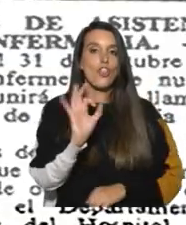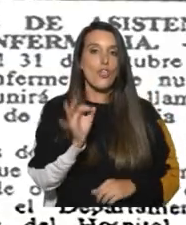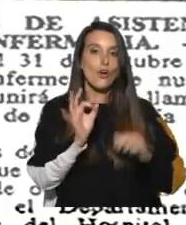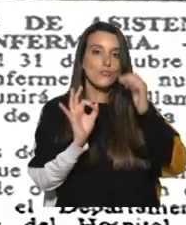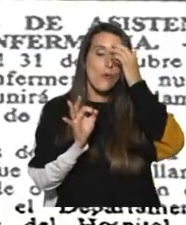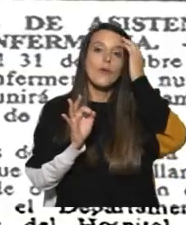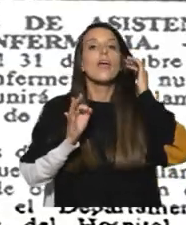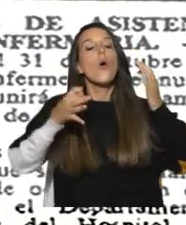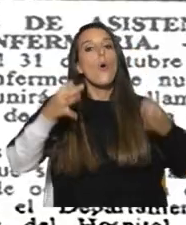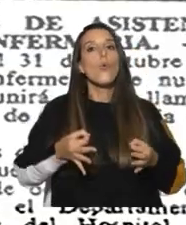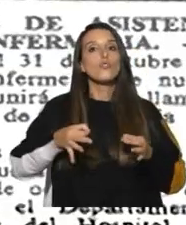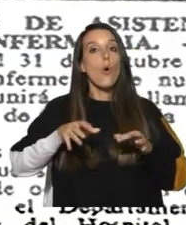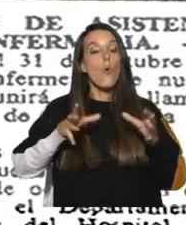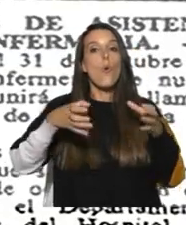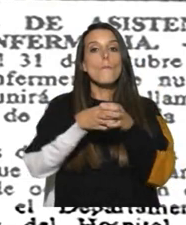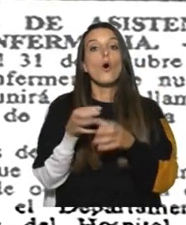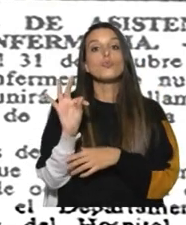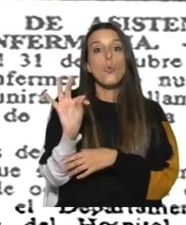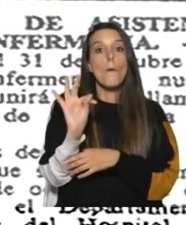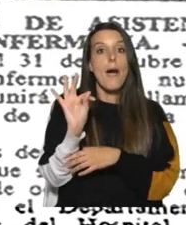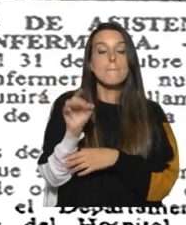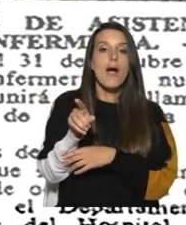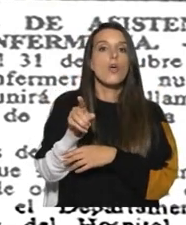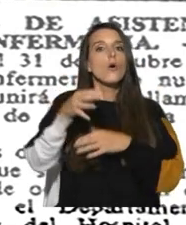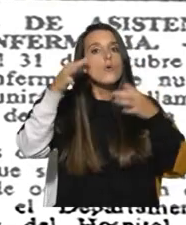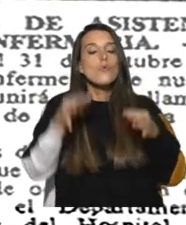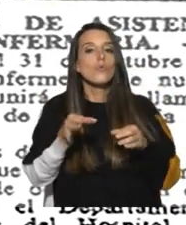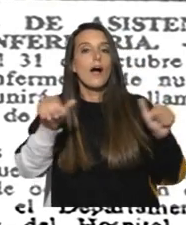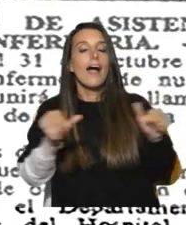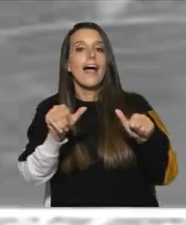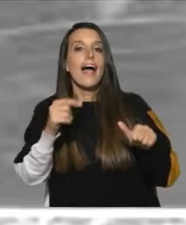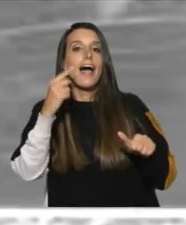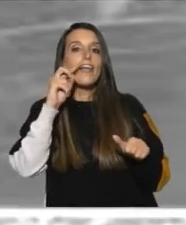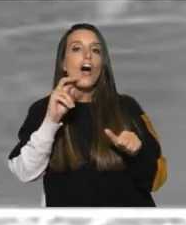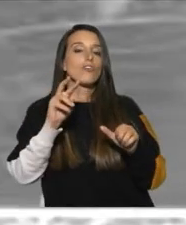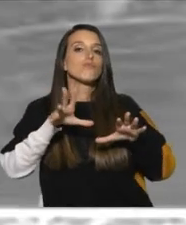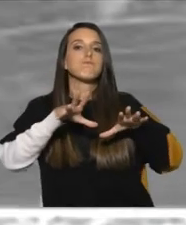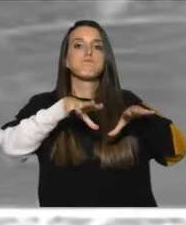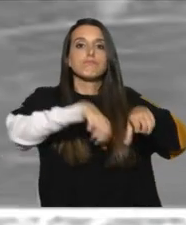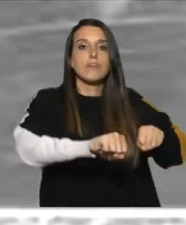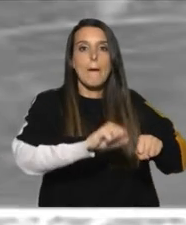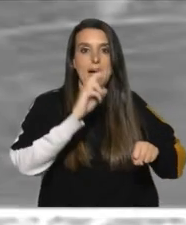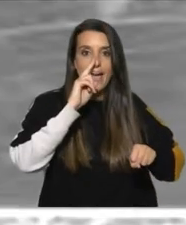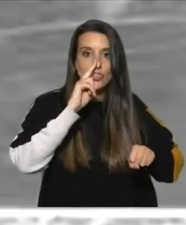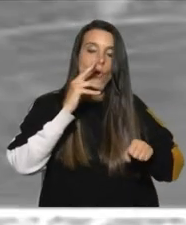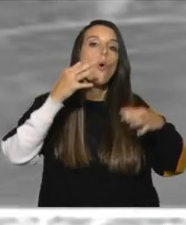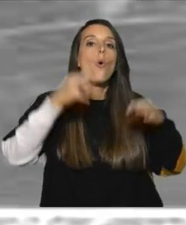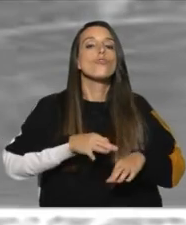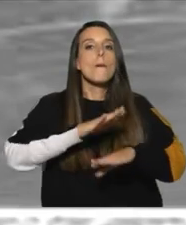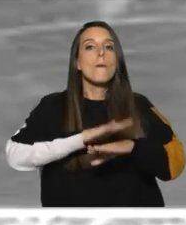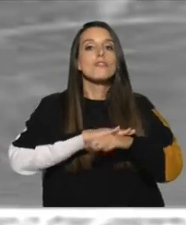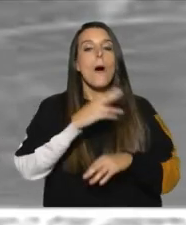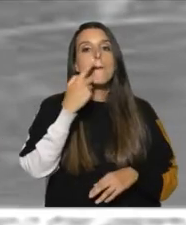el Movimiento de Liberación Nacional Tupamaros realizó el operativo conocido como Toma de Pando. En el momento del operativo, su